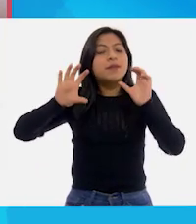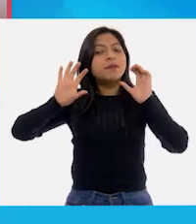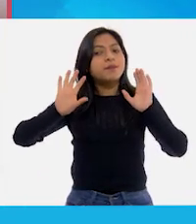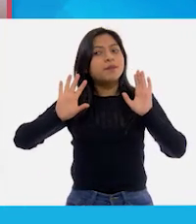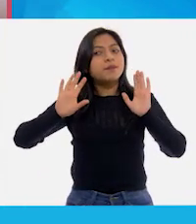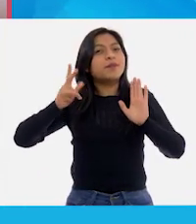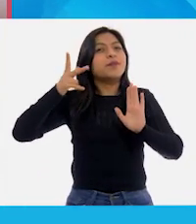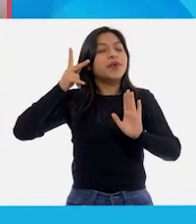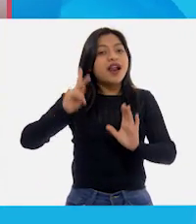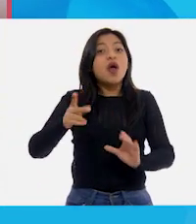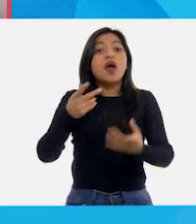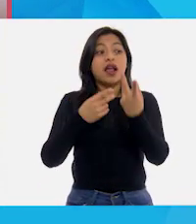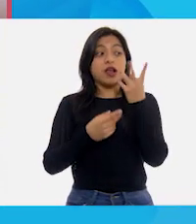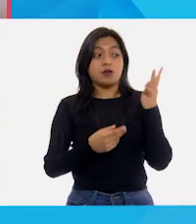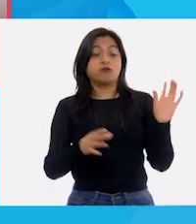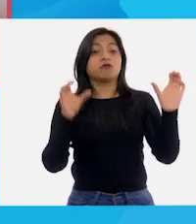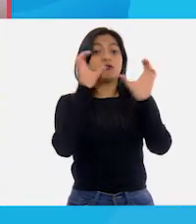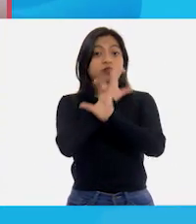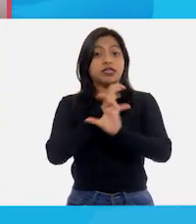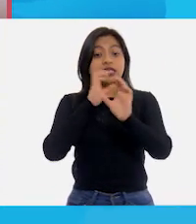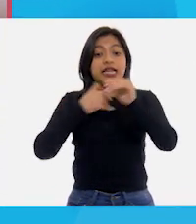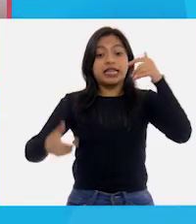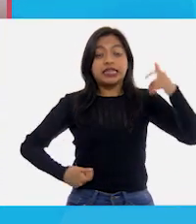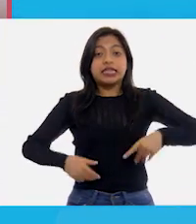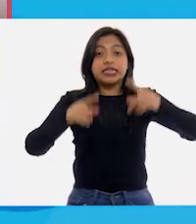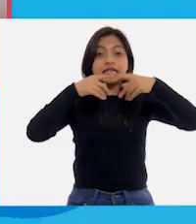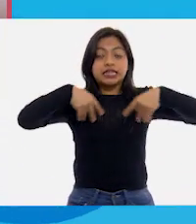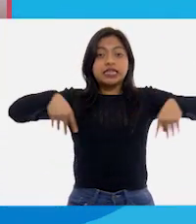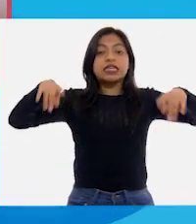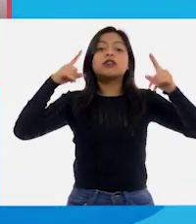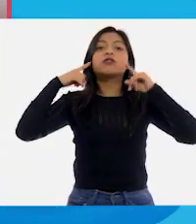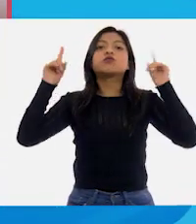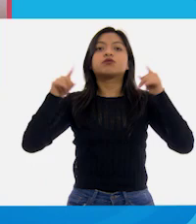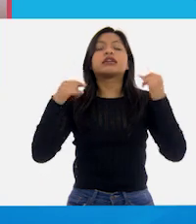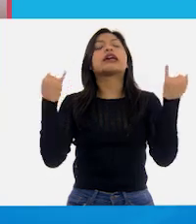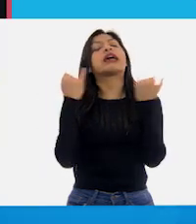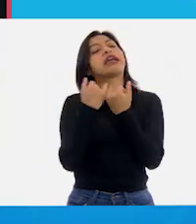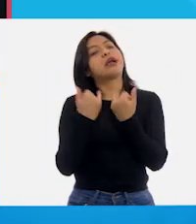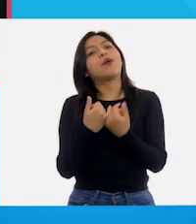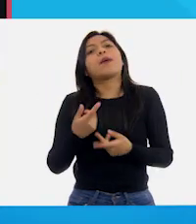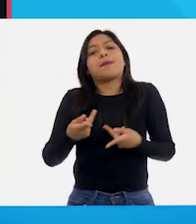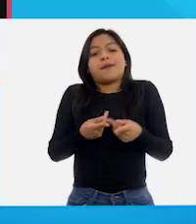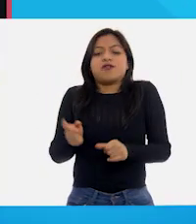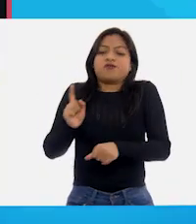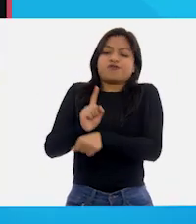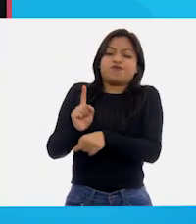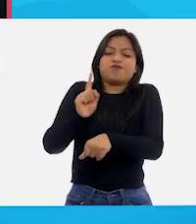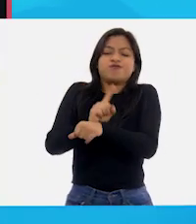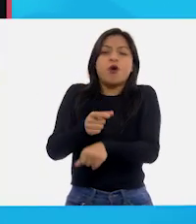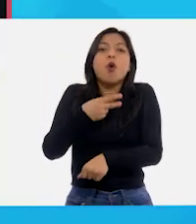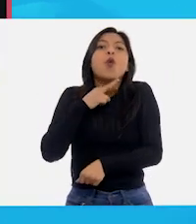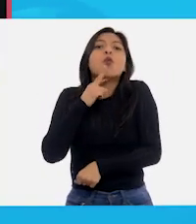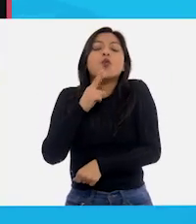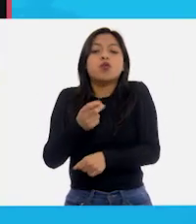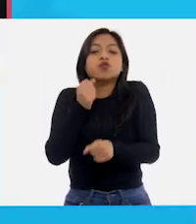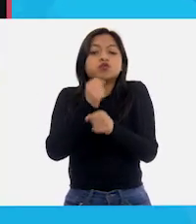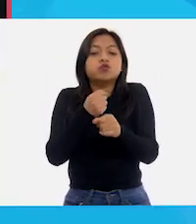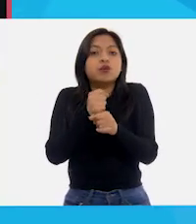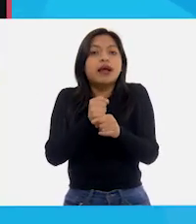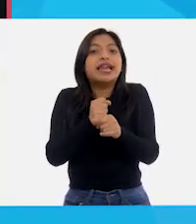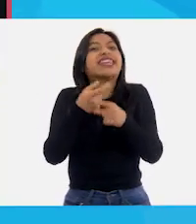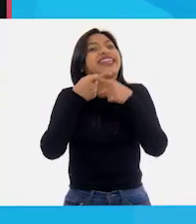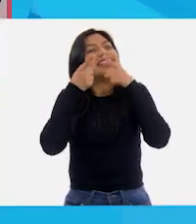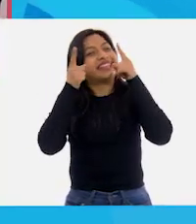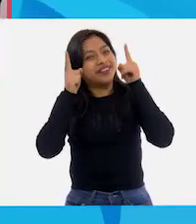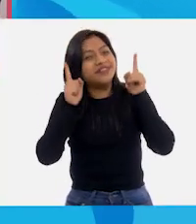aunque los cantantes de teatro musical también se preparan todos los días para cantar. Pero la técnica es un